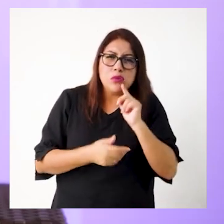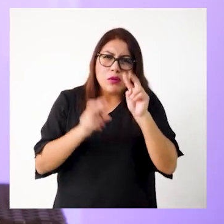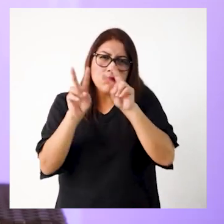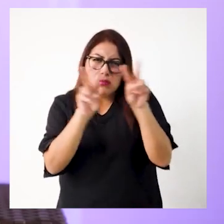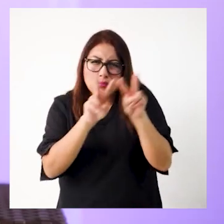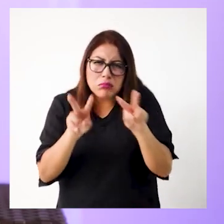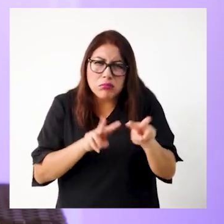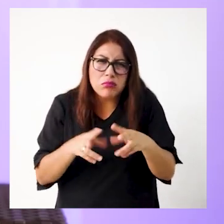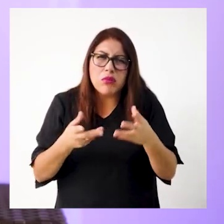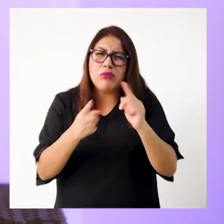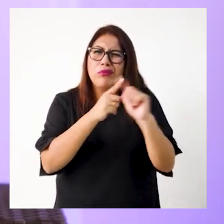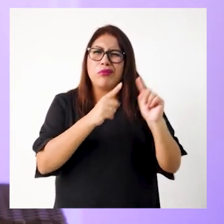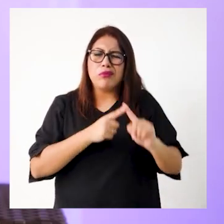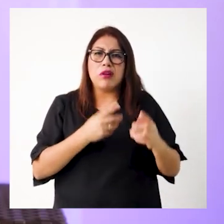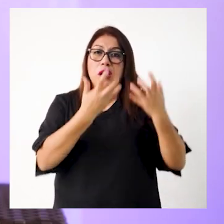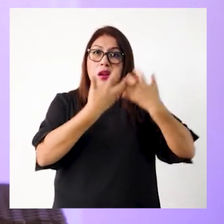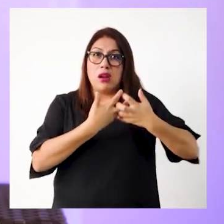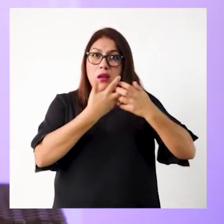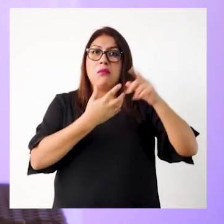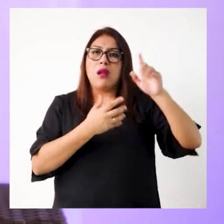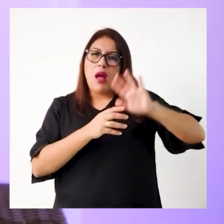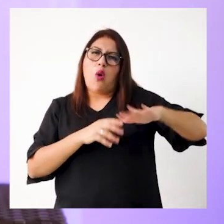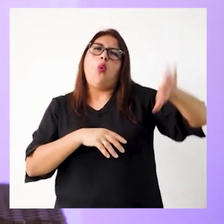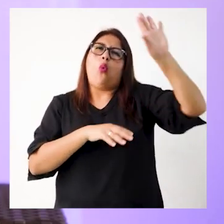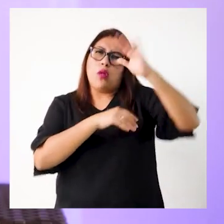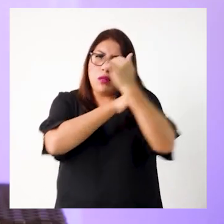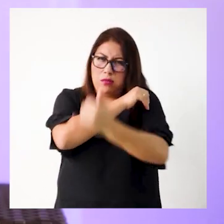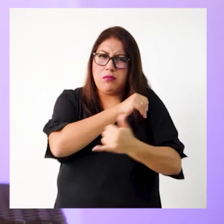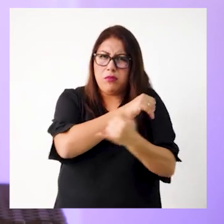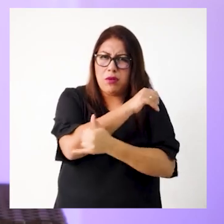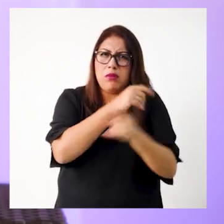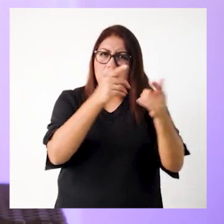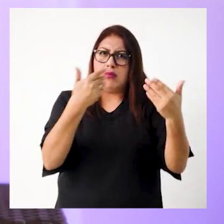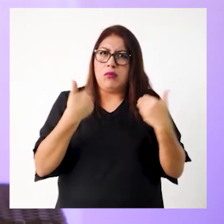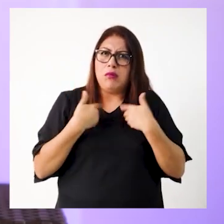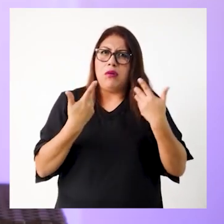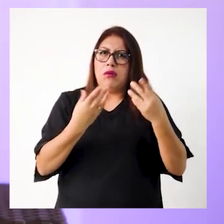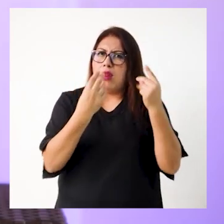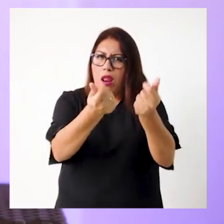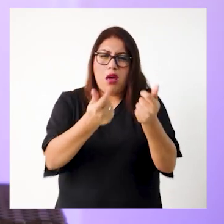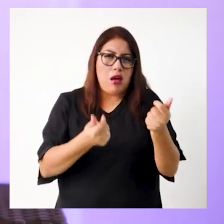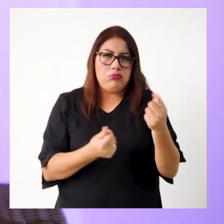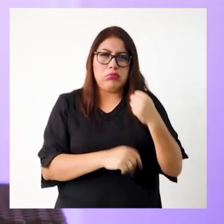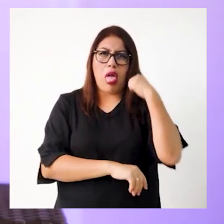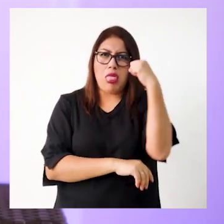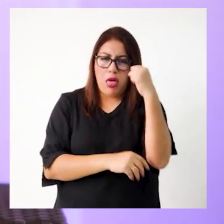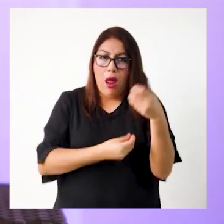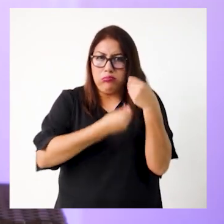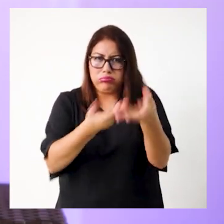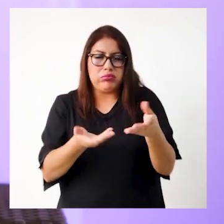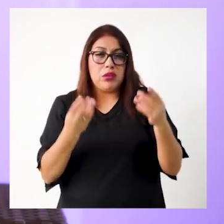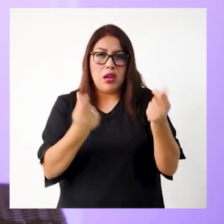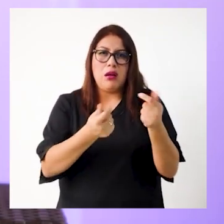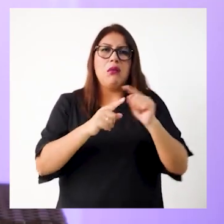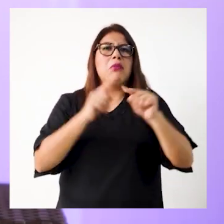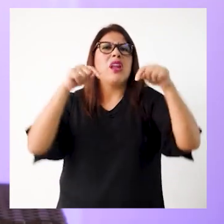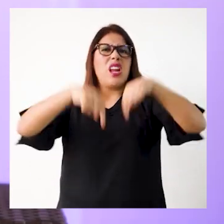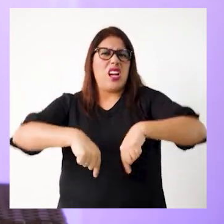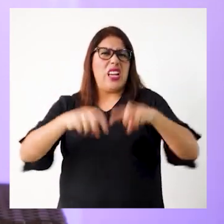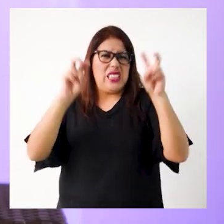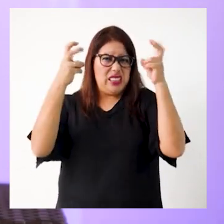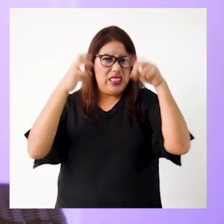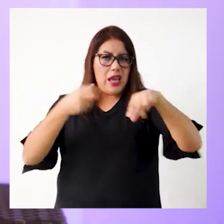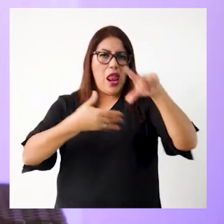sea, esas empresas en el primer mundo se ponen a derecho rápidamente. El tema es que